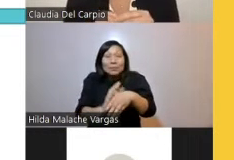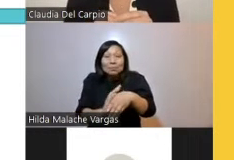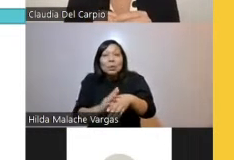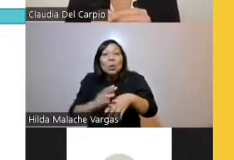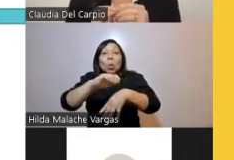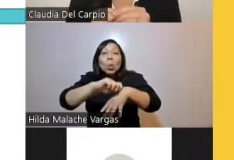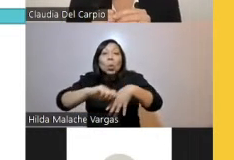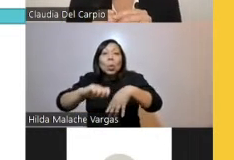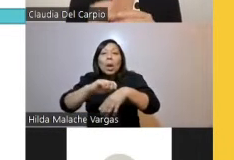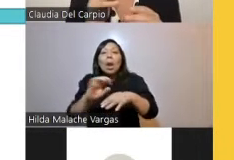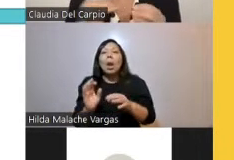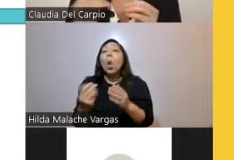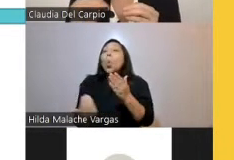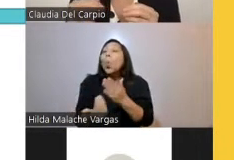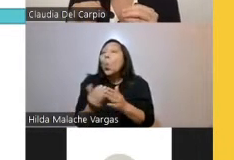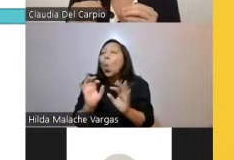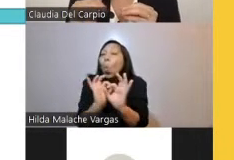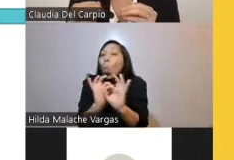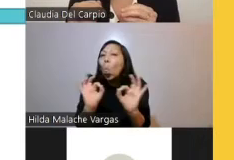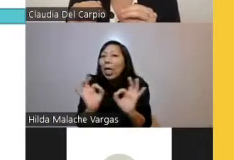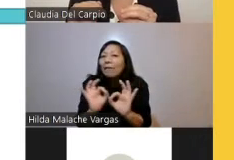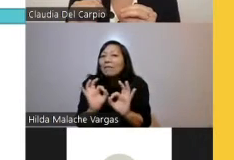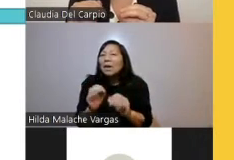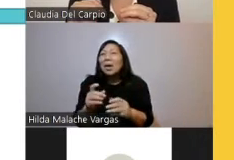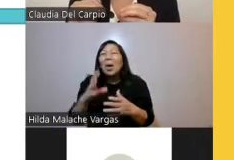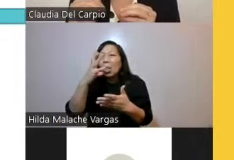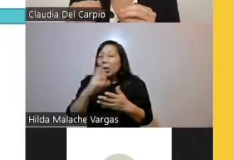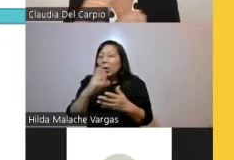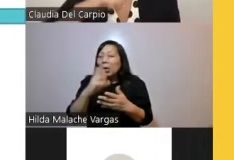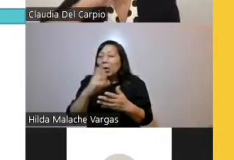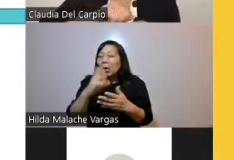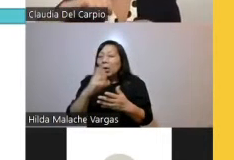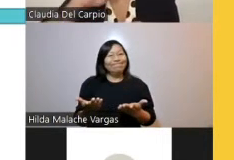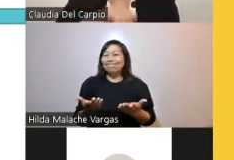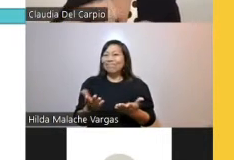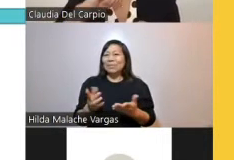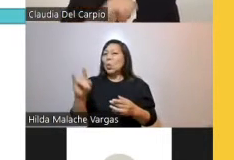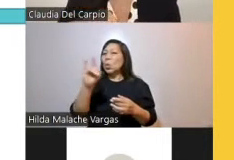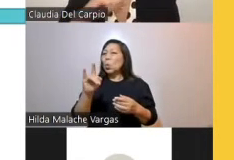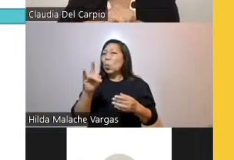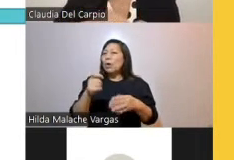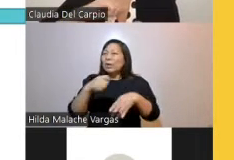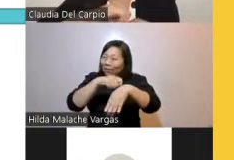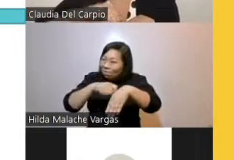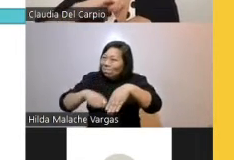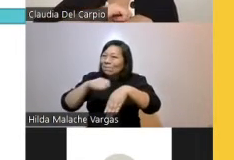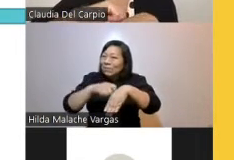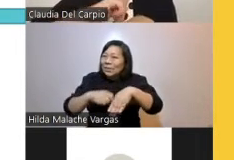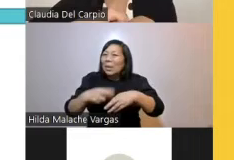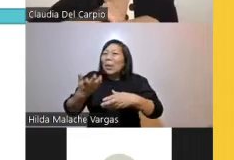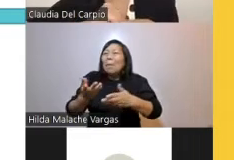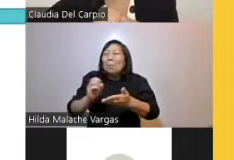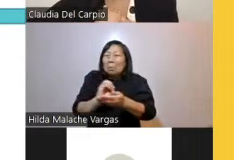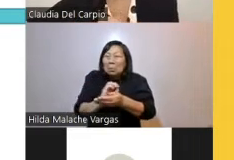ser una rasuradora nueva, que la hoja no esté desgastada, porque al estar desgastada tienen que hacer mayor fricción y eso puede producir